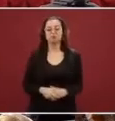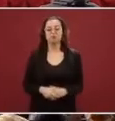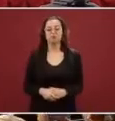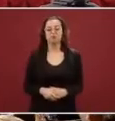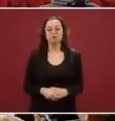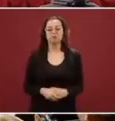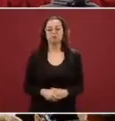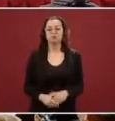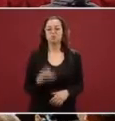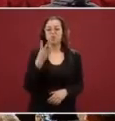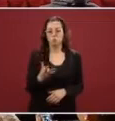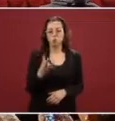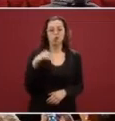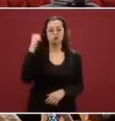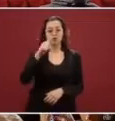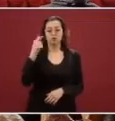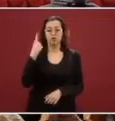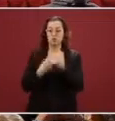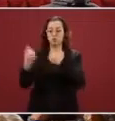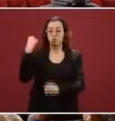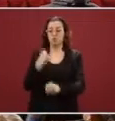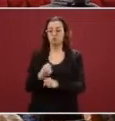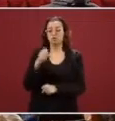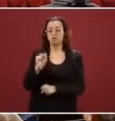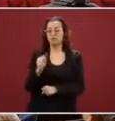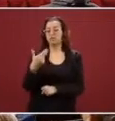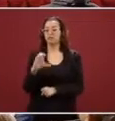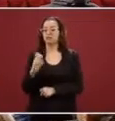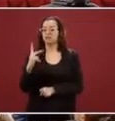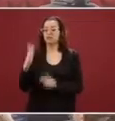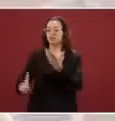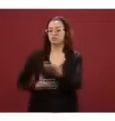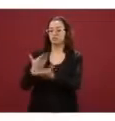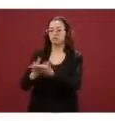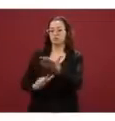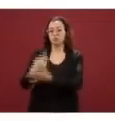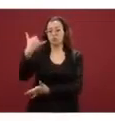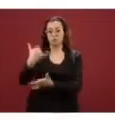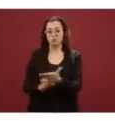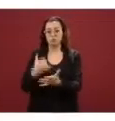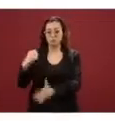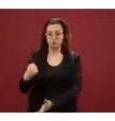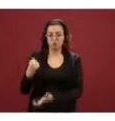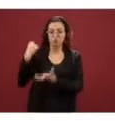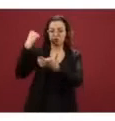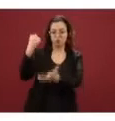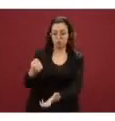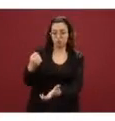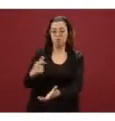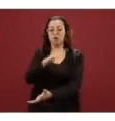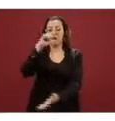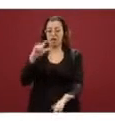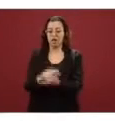Efectivamente, el 4 de abril del año pasado se inscribió ante la Secretaría de Hacienda el proyecto con esta clave de inversión y conforme a la